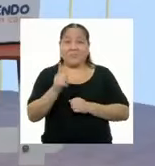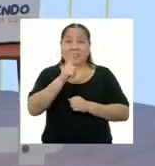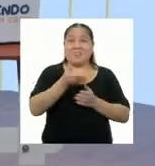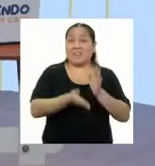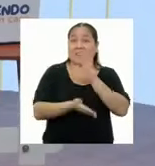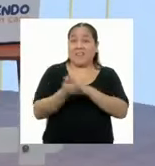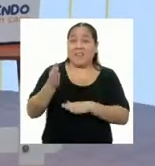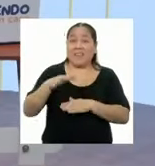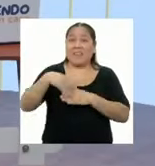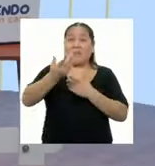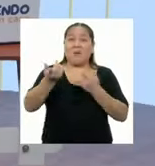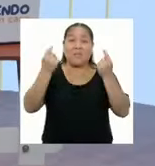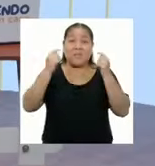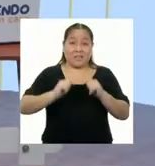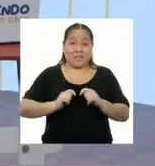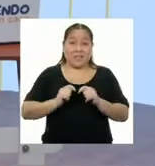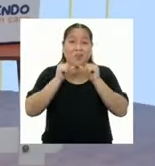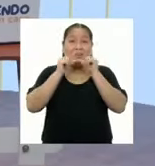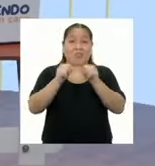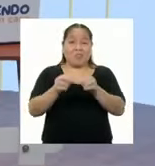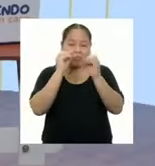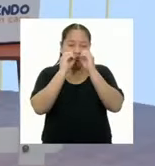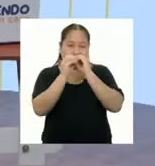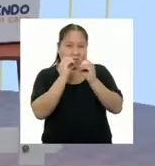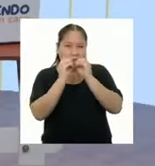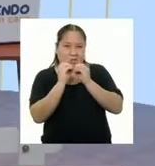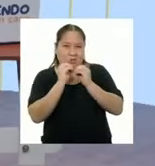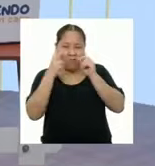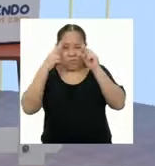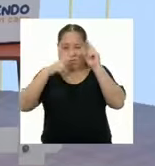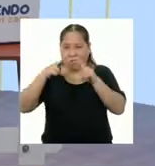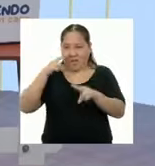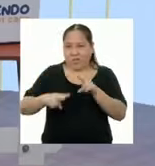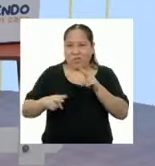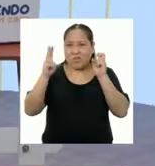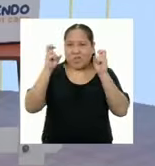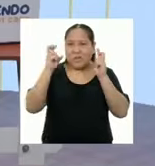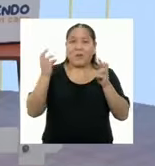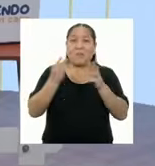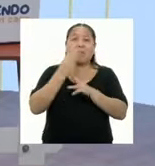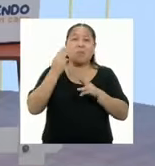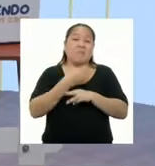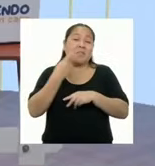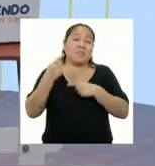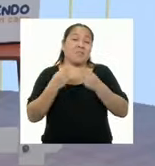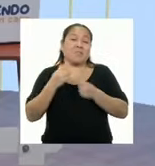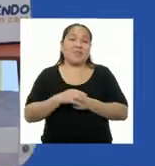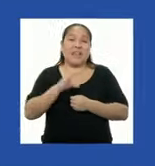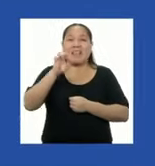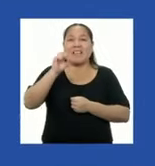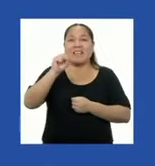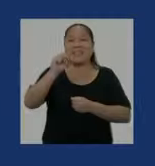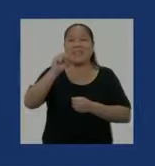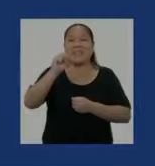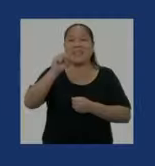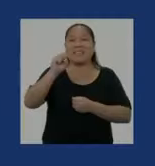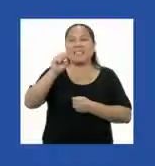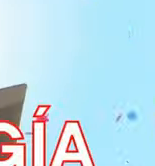muevan, en el siguiente bloque seguiremos resolviendo situaciones matemáticas cotidianas a toda escala.